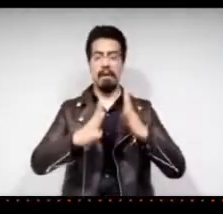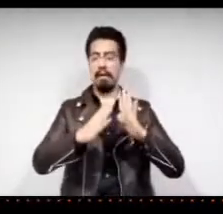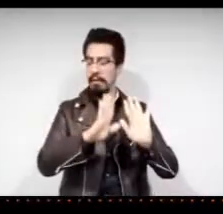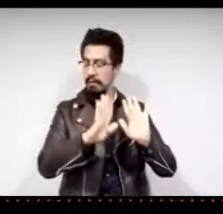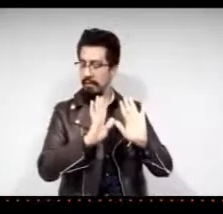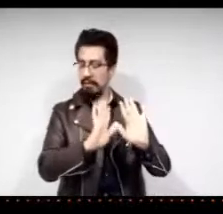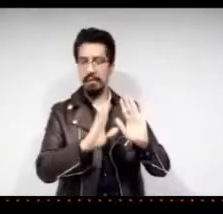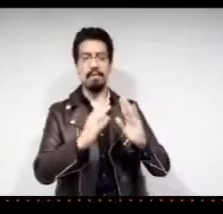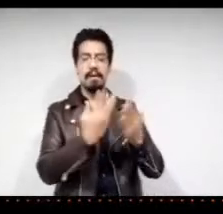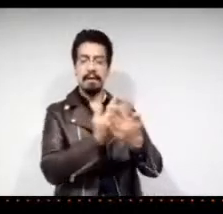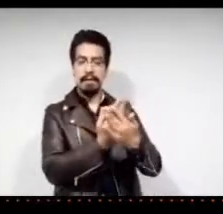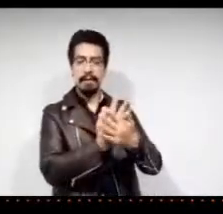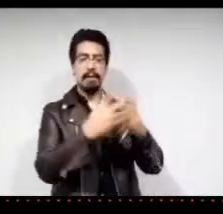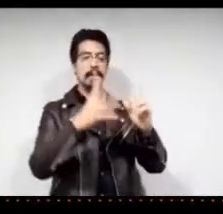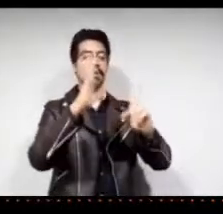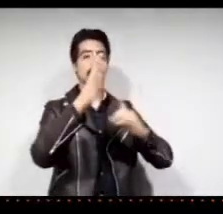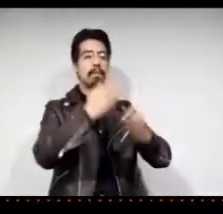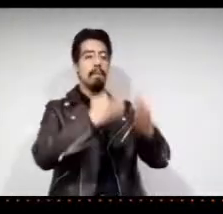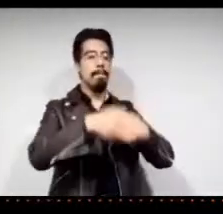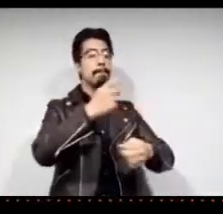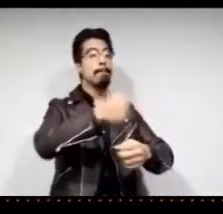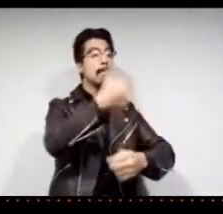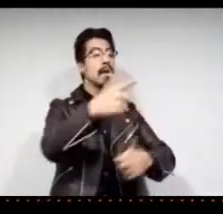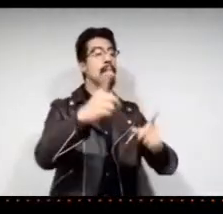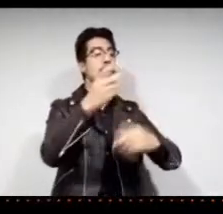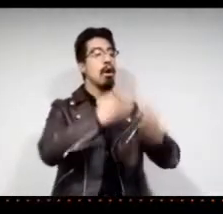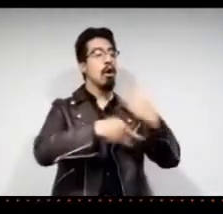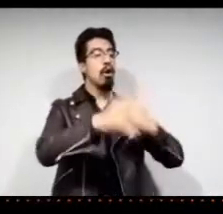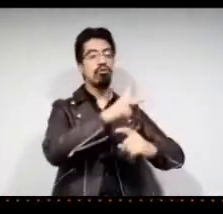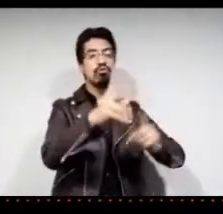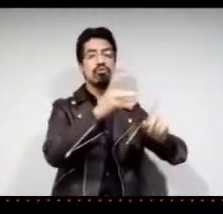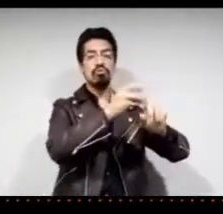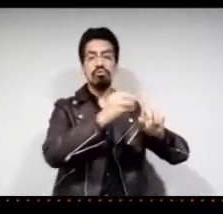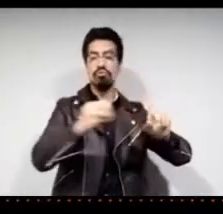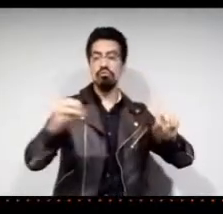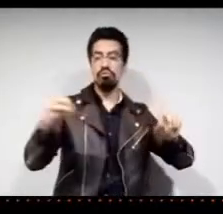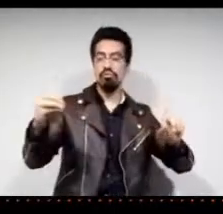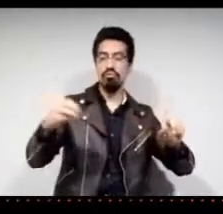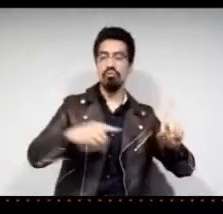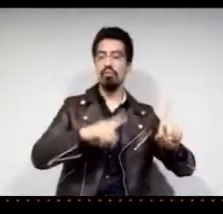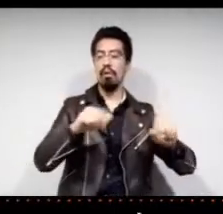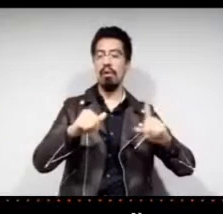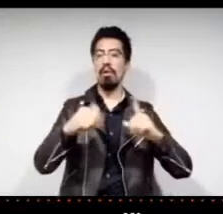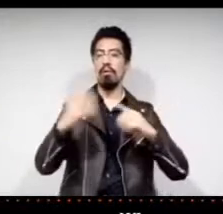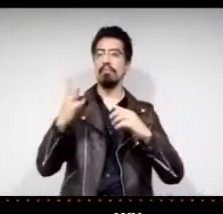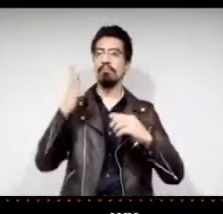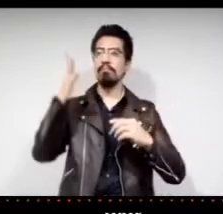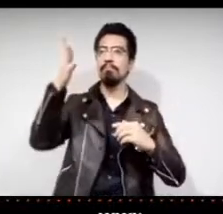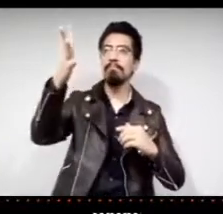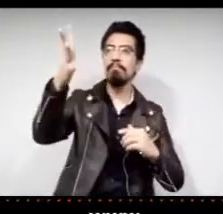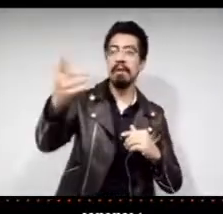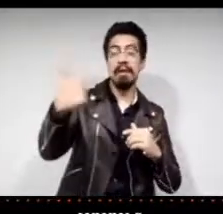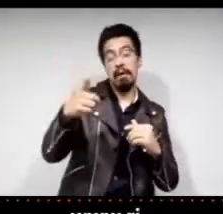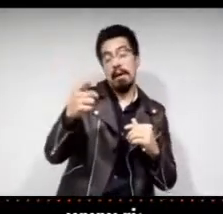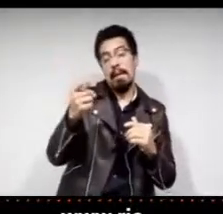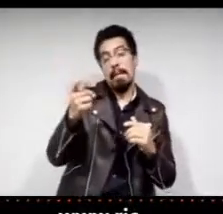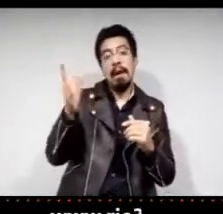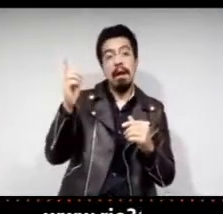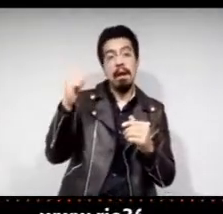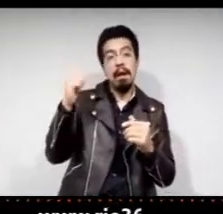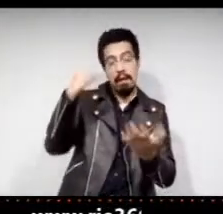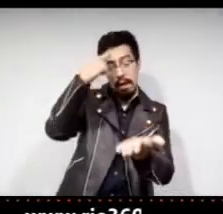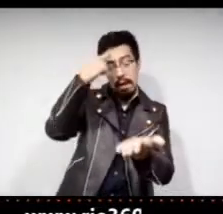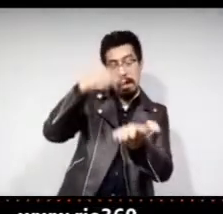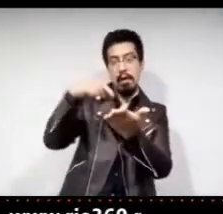y vamos viendo después, ¿no? Pero yo creo que ahora que esto pinta que va a ser permanente o cuasi permanente, se ha llegado